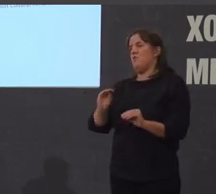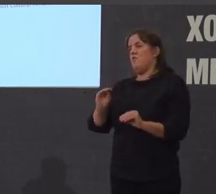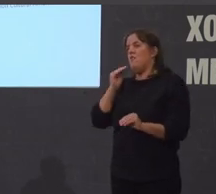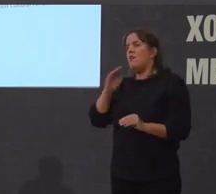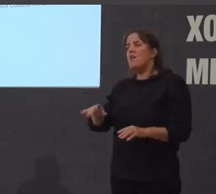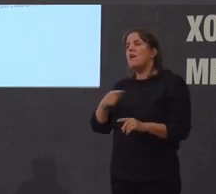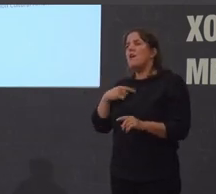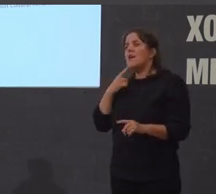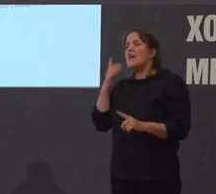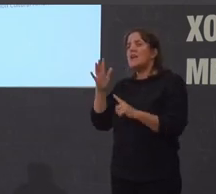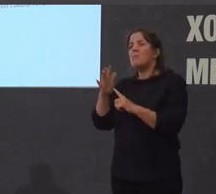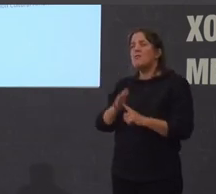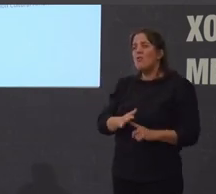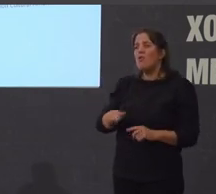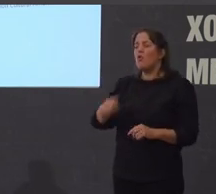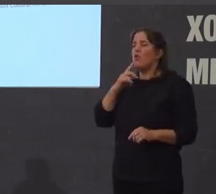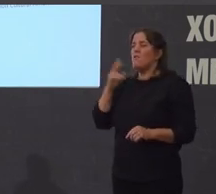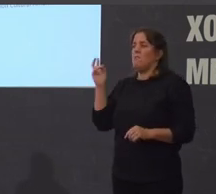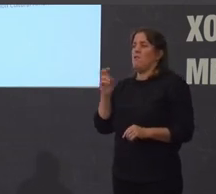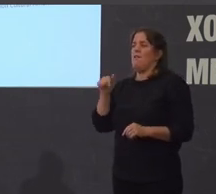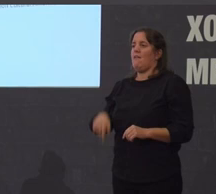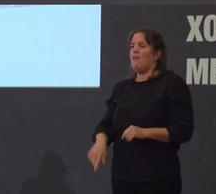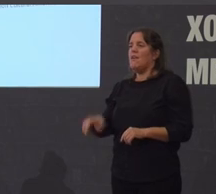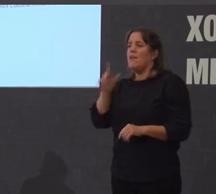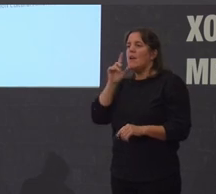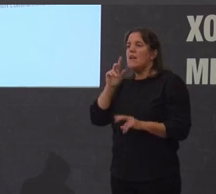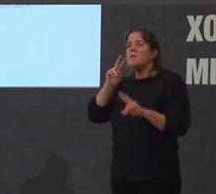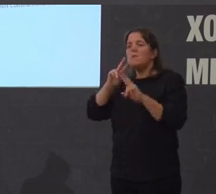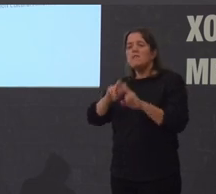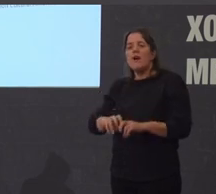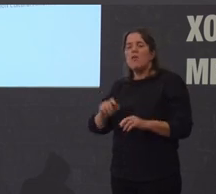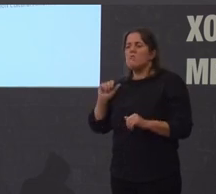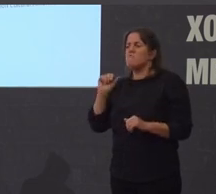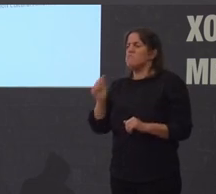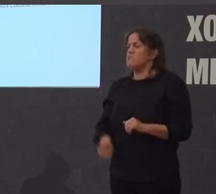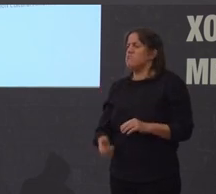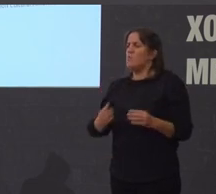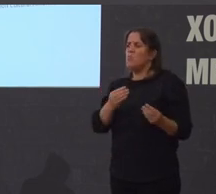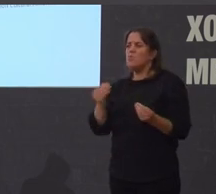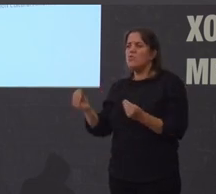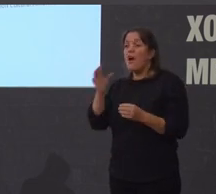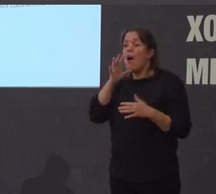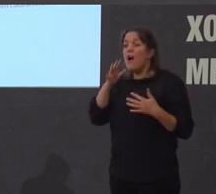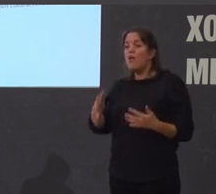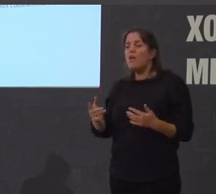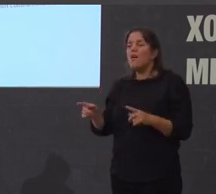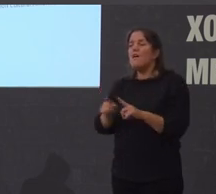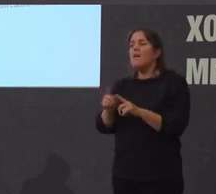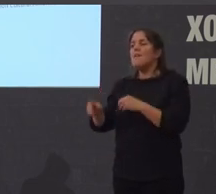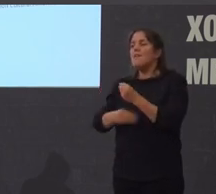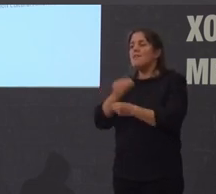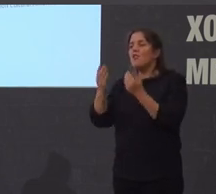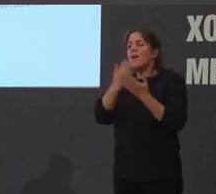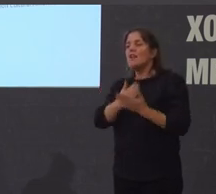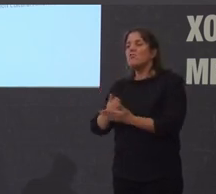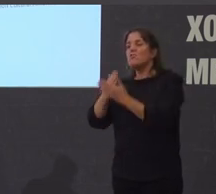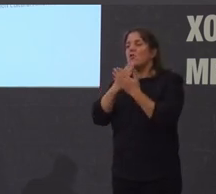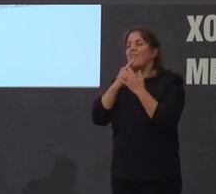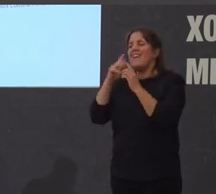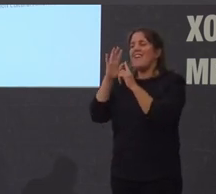aunque otros ecos nos lleva investigado moito y ahora tengo entre manos o estudo de represión